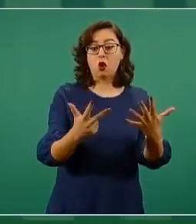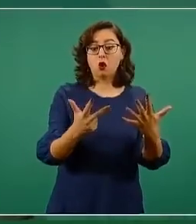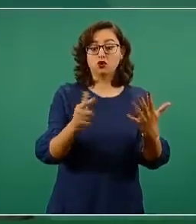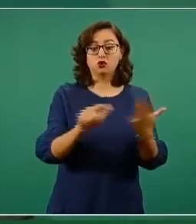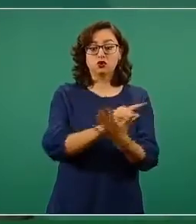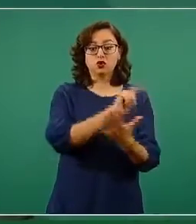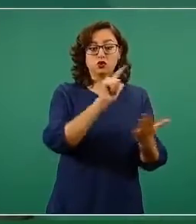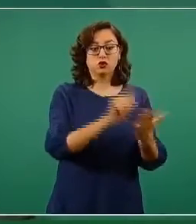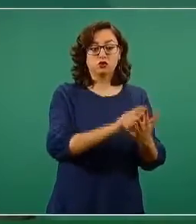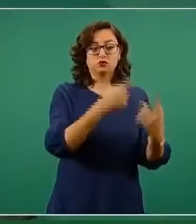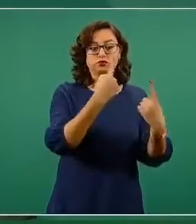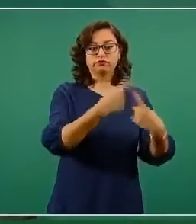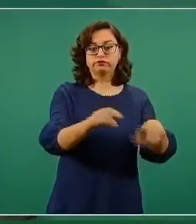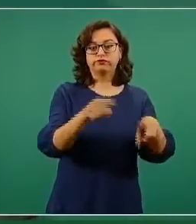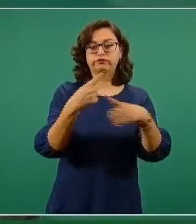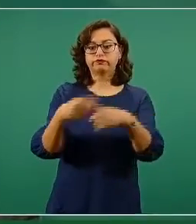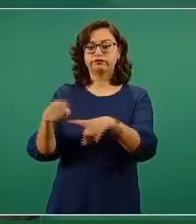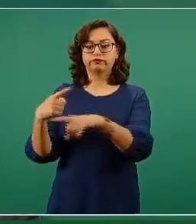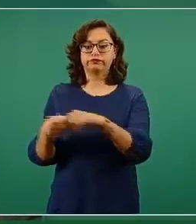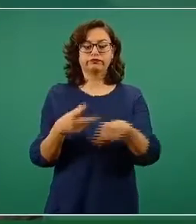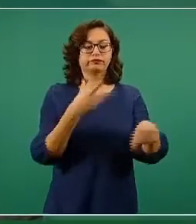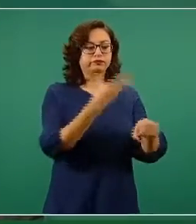para